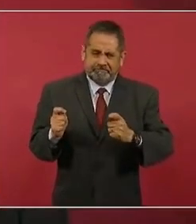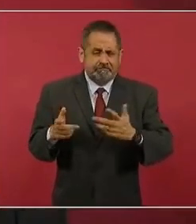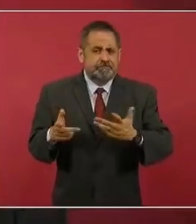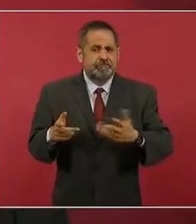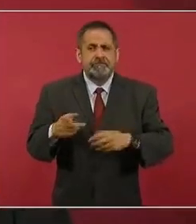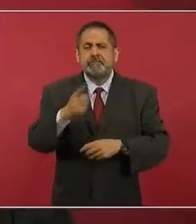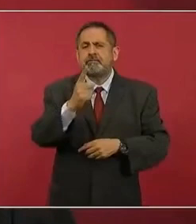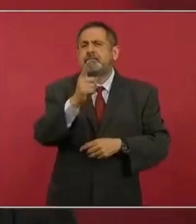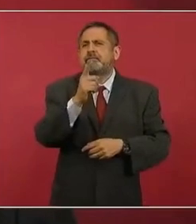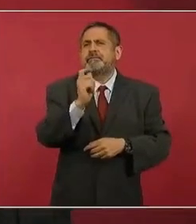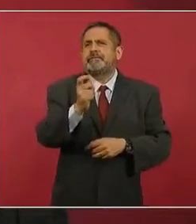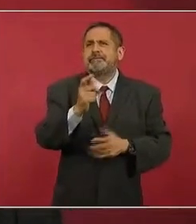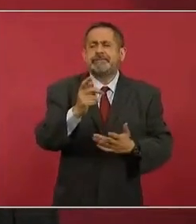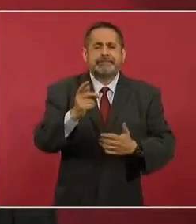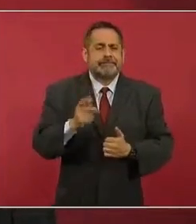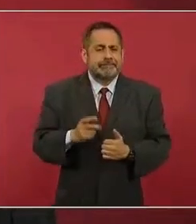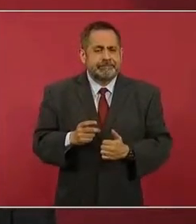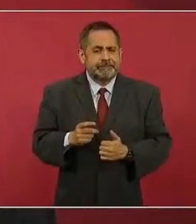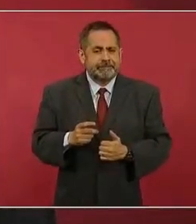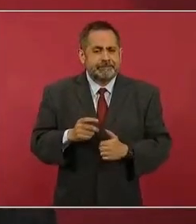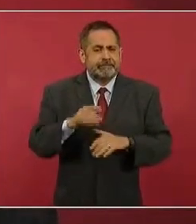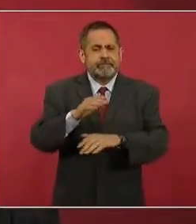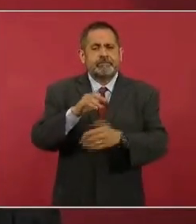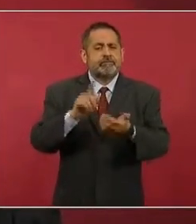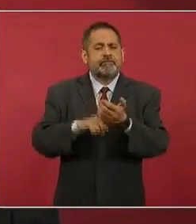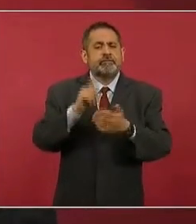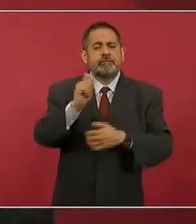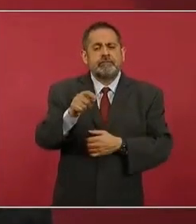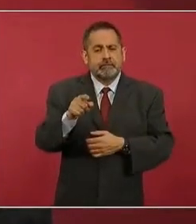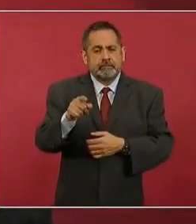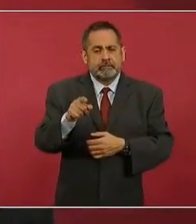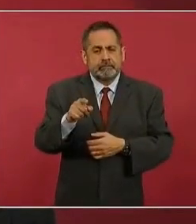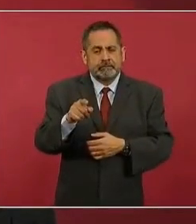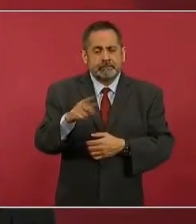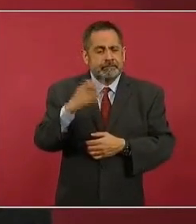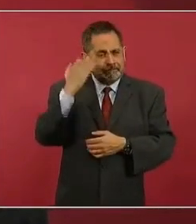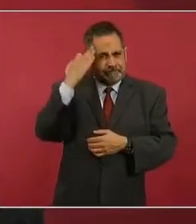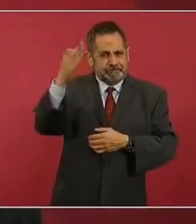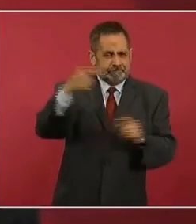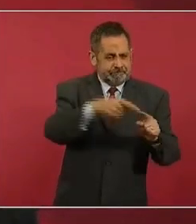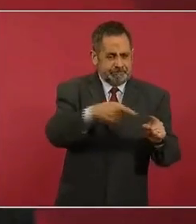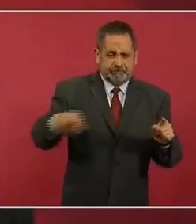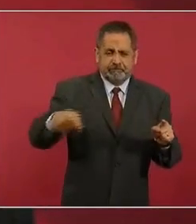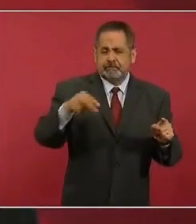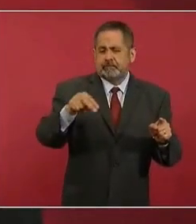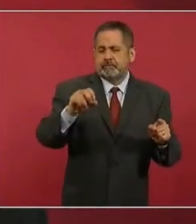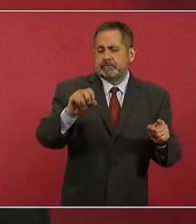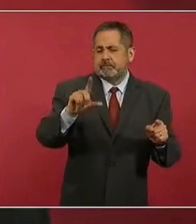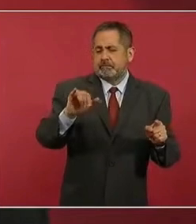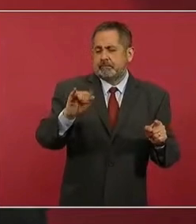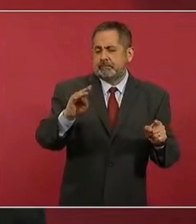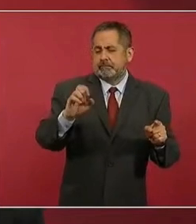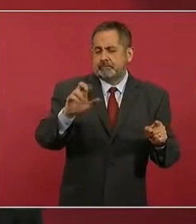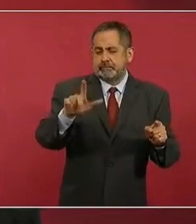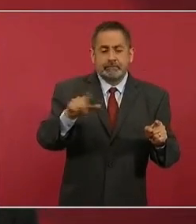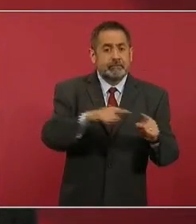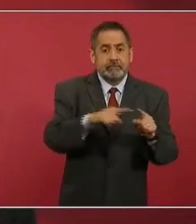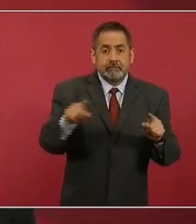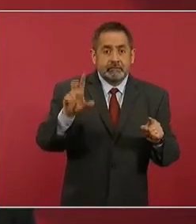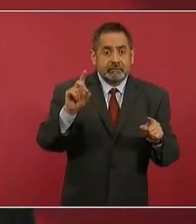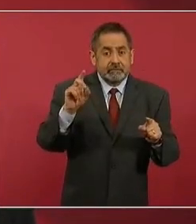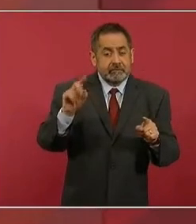sobre todo en lo que nosotros llamamos el periodo neoliberal, 36 años.